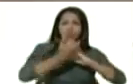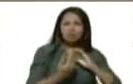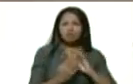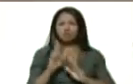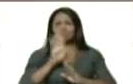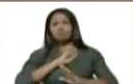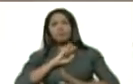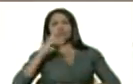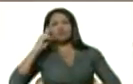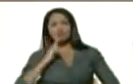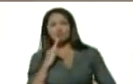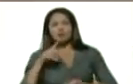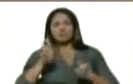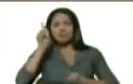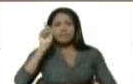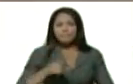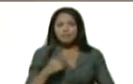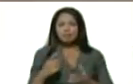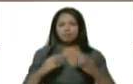Bolívar, a